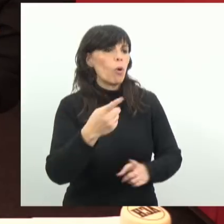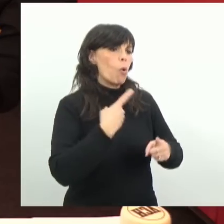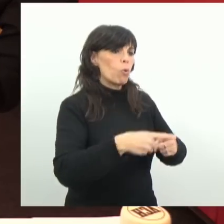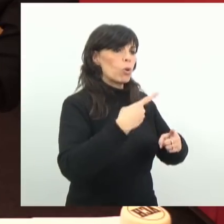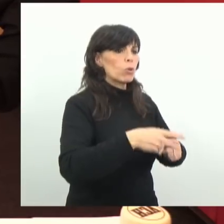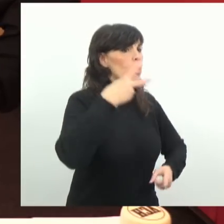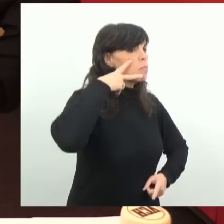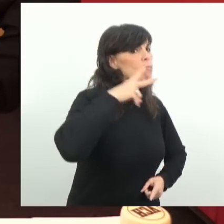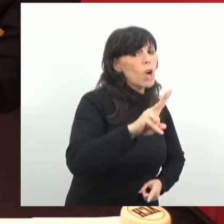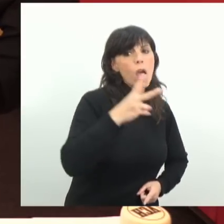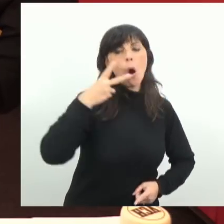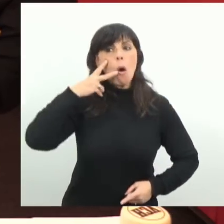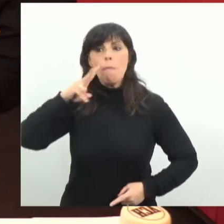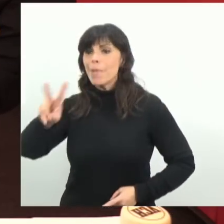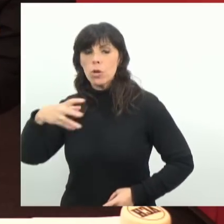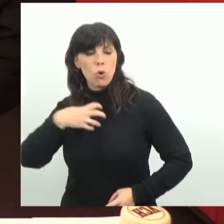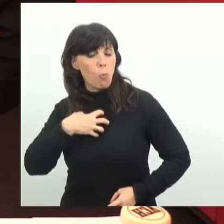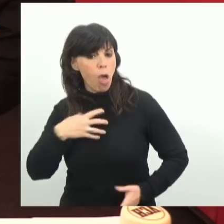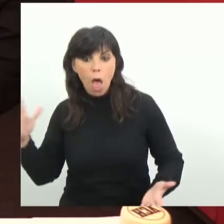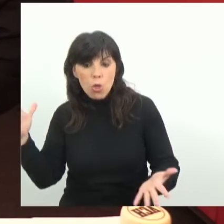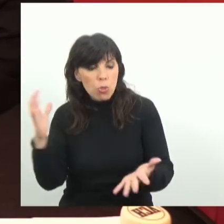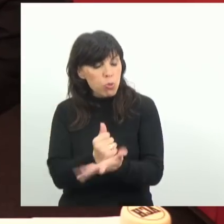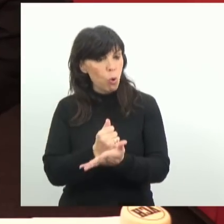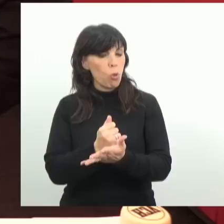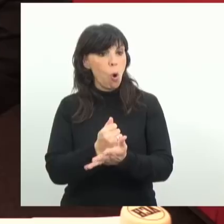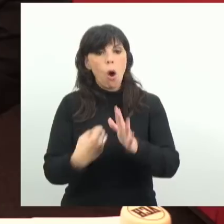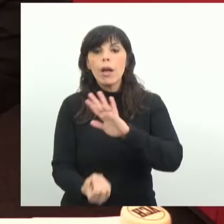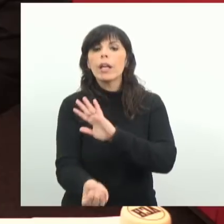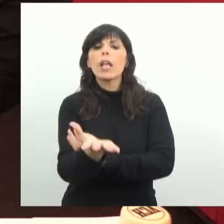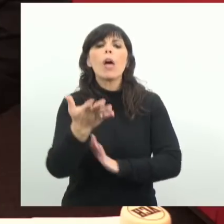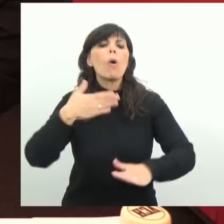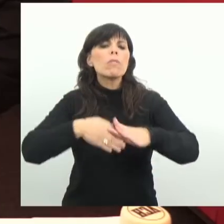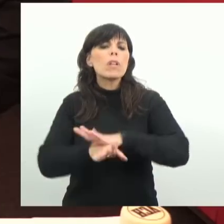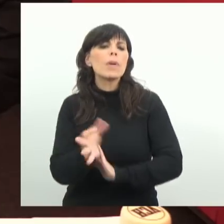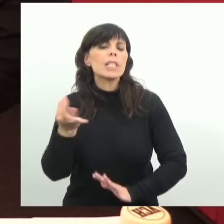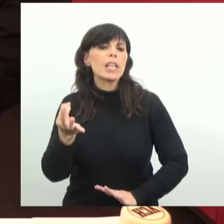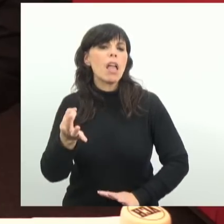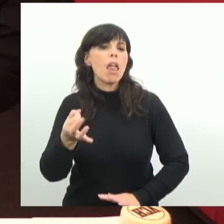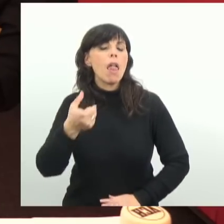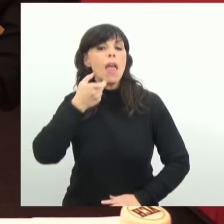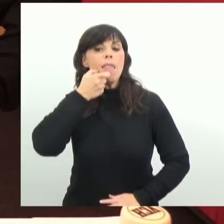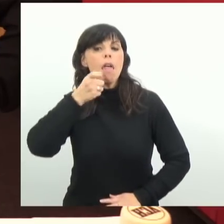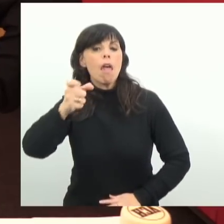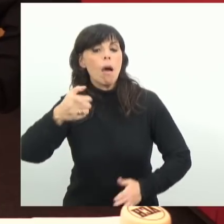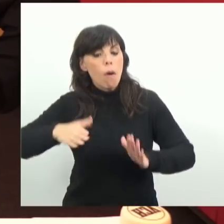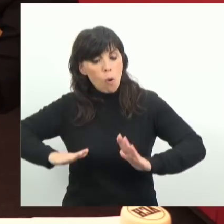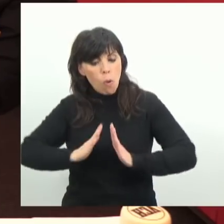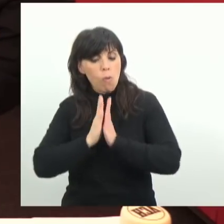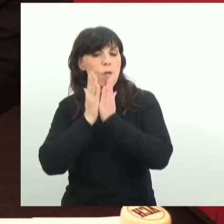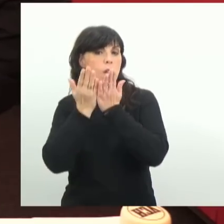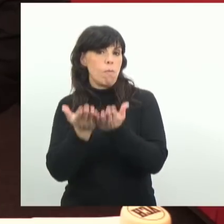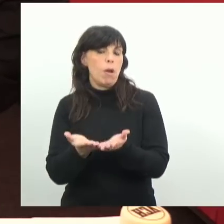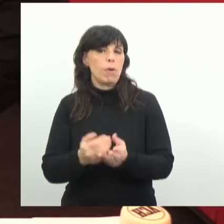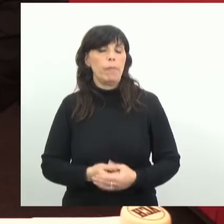todo fue creado por la palabra. El escritor de la carta de los